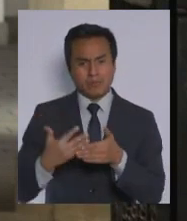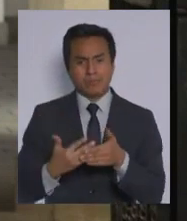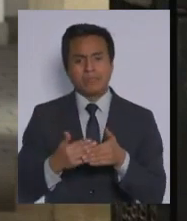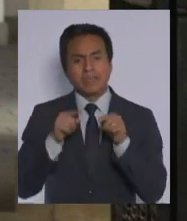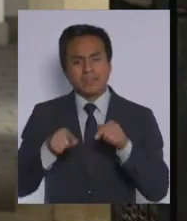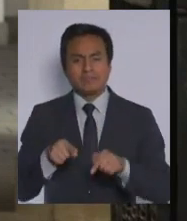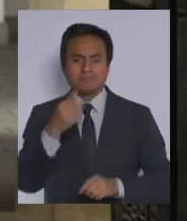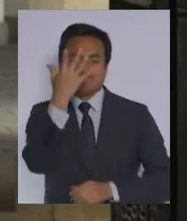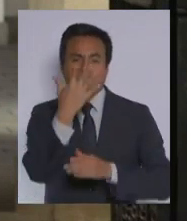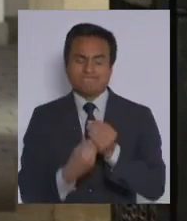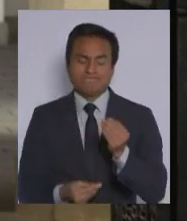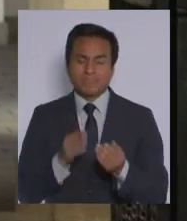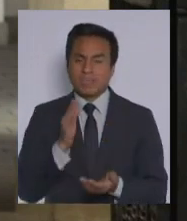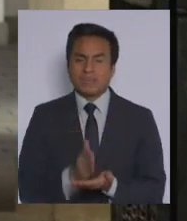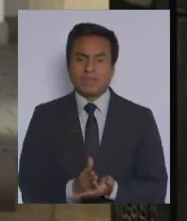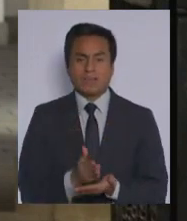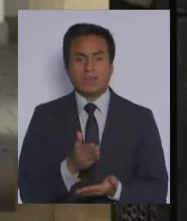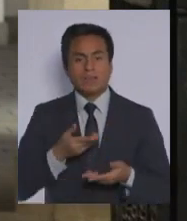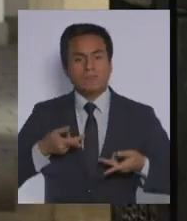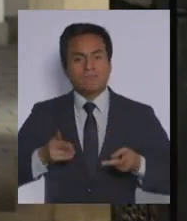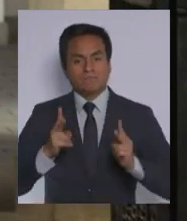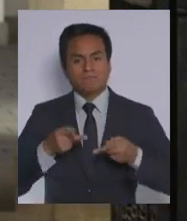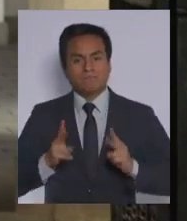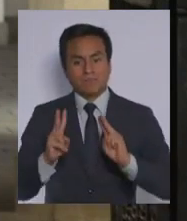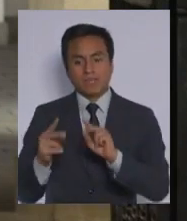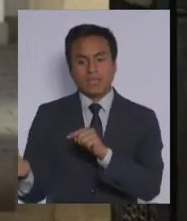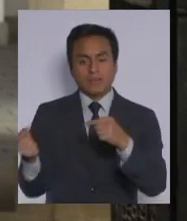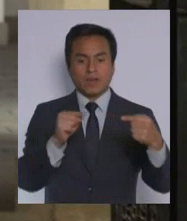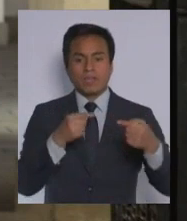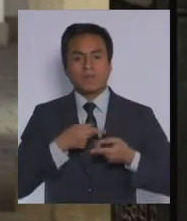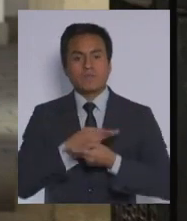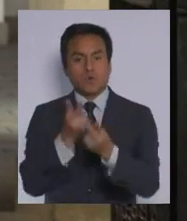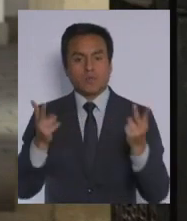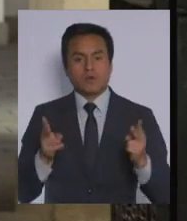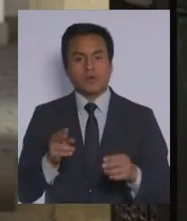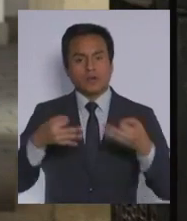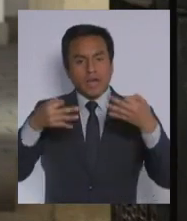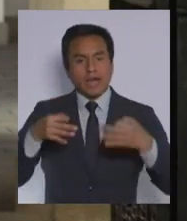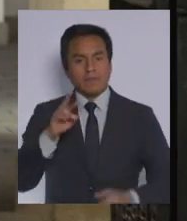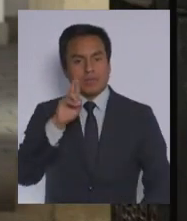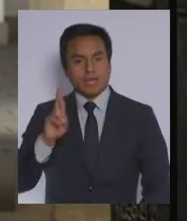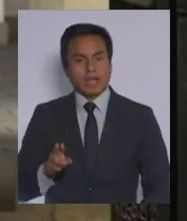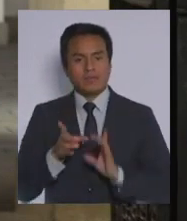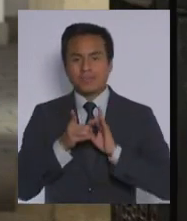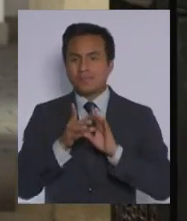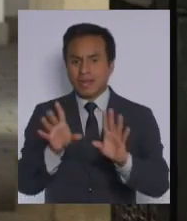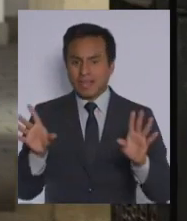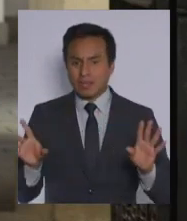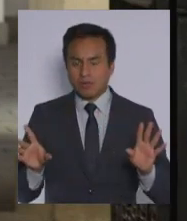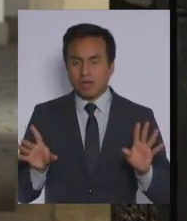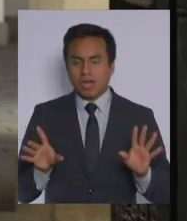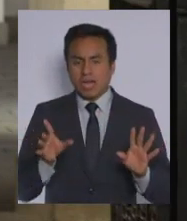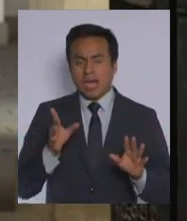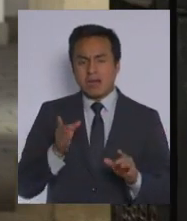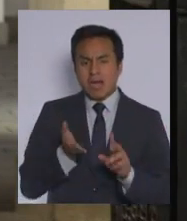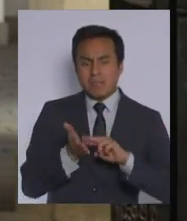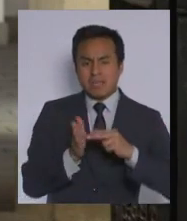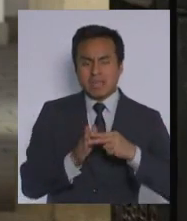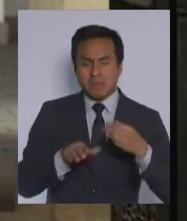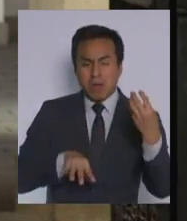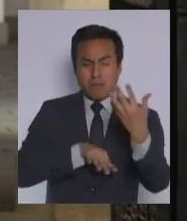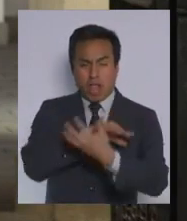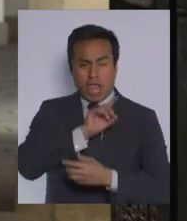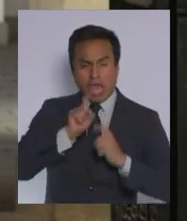tiene que terminar no podemos permitir que el debate público republicano democrático esté amenazado por la